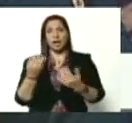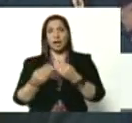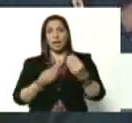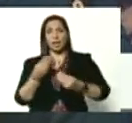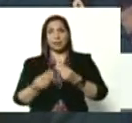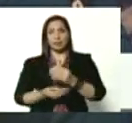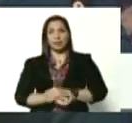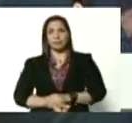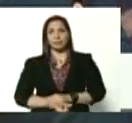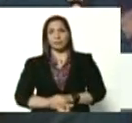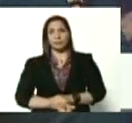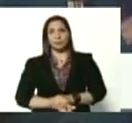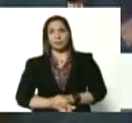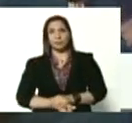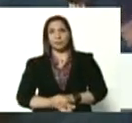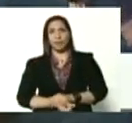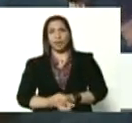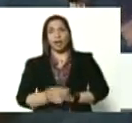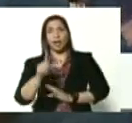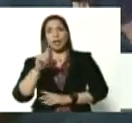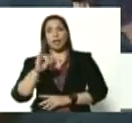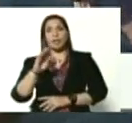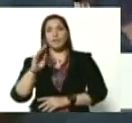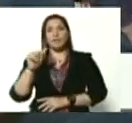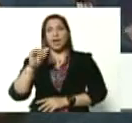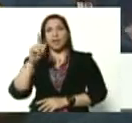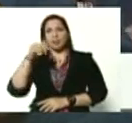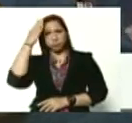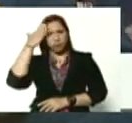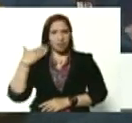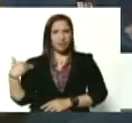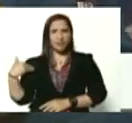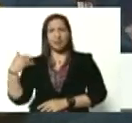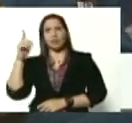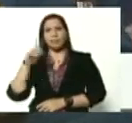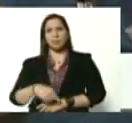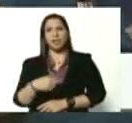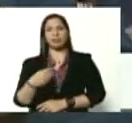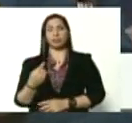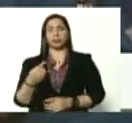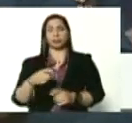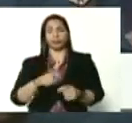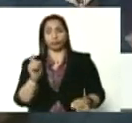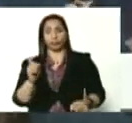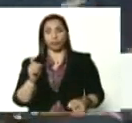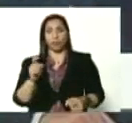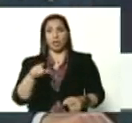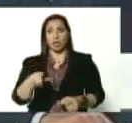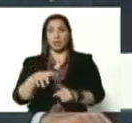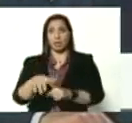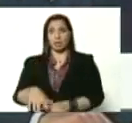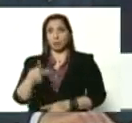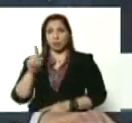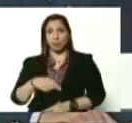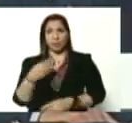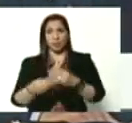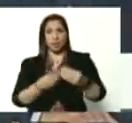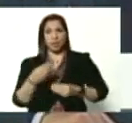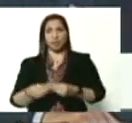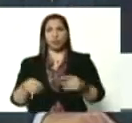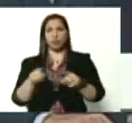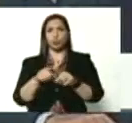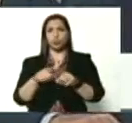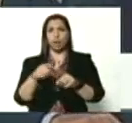argumentando que no son repúblicas si no tribus y por tanto sujetos a regímenes de sección también se ha hecho con haití